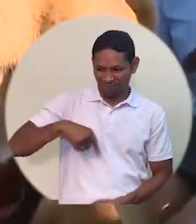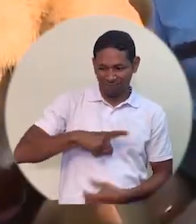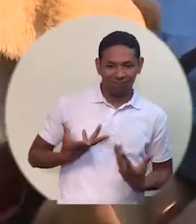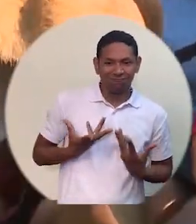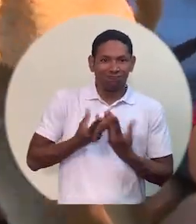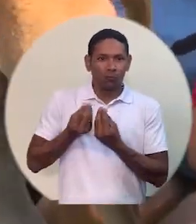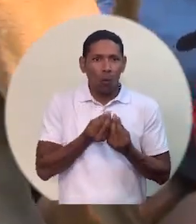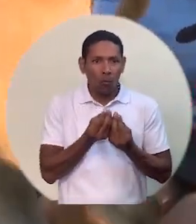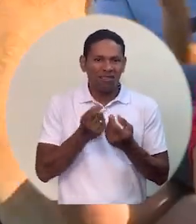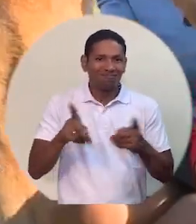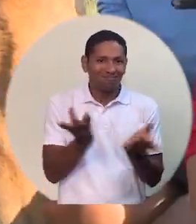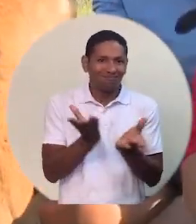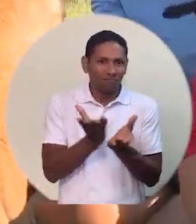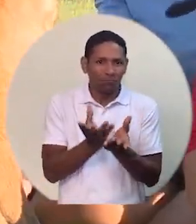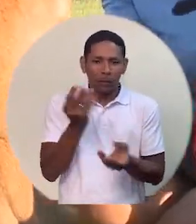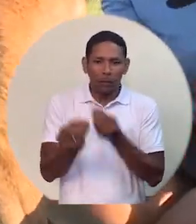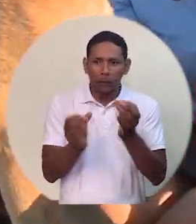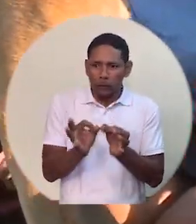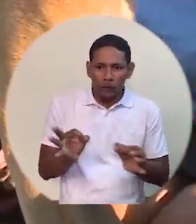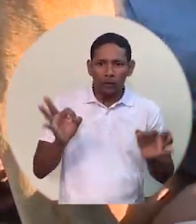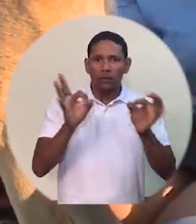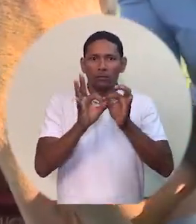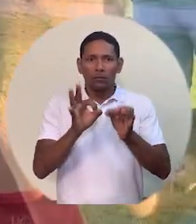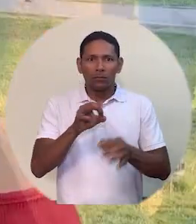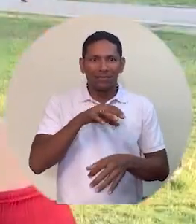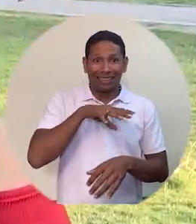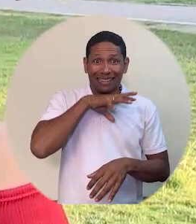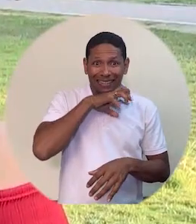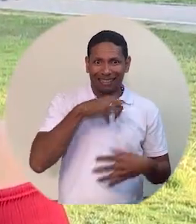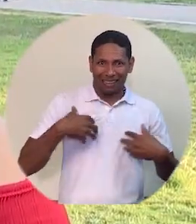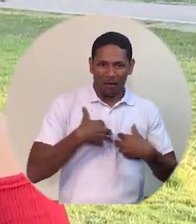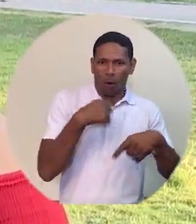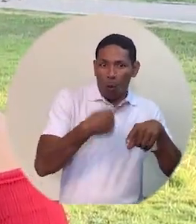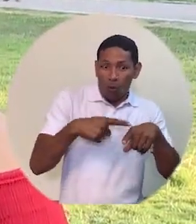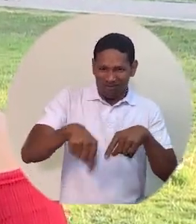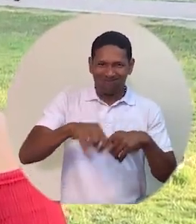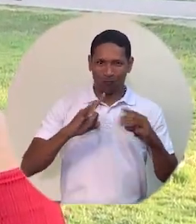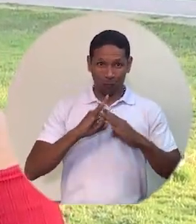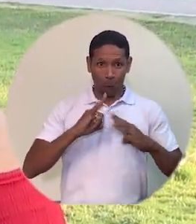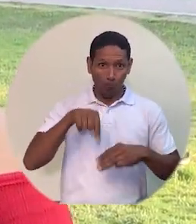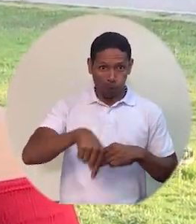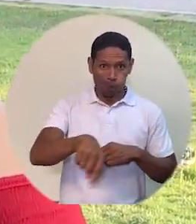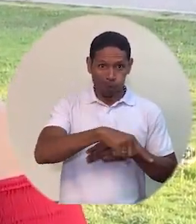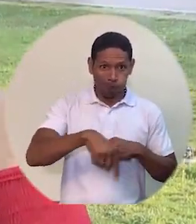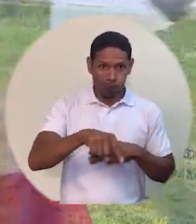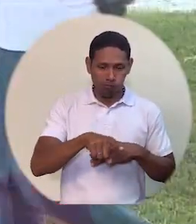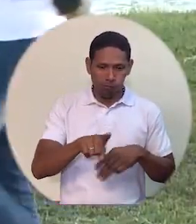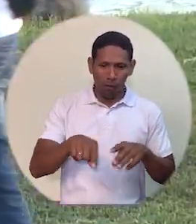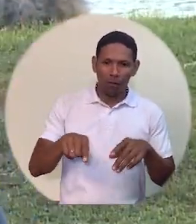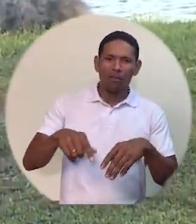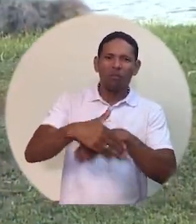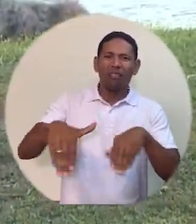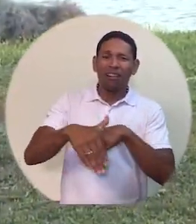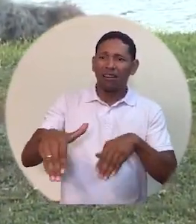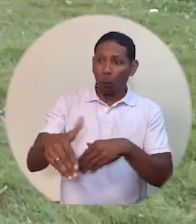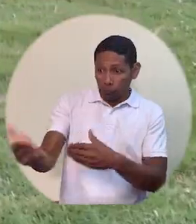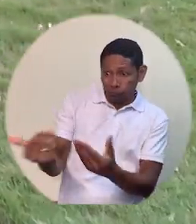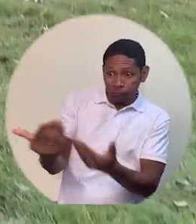Guardianes es una asociación estudiantil que se encarga de velar por el bienestar de los animales que viven en la universidad, que básicamente están en condición de